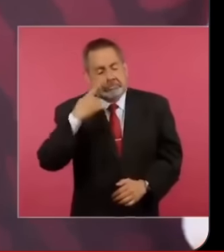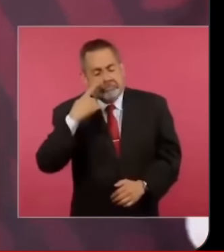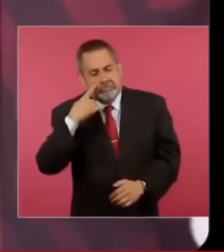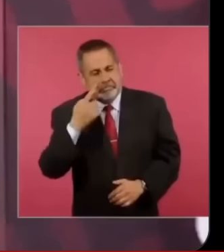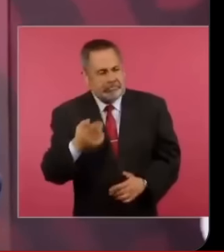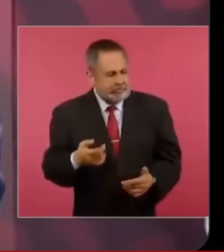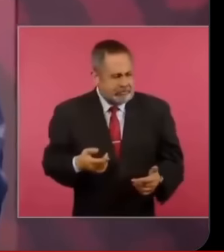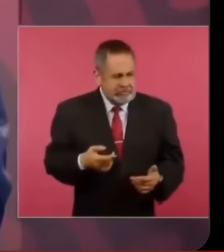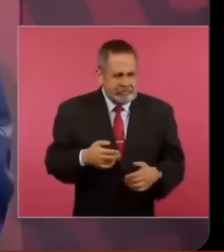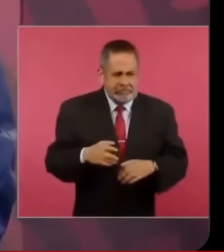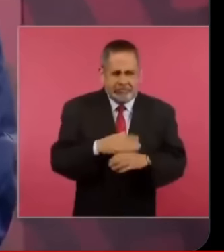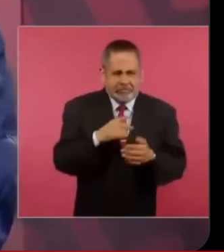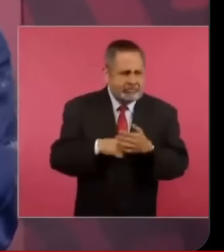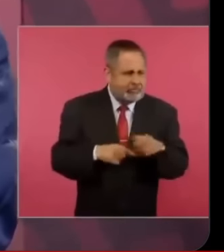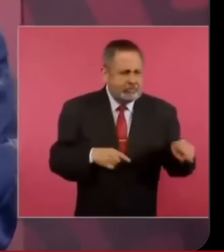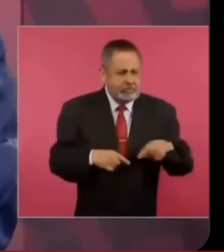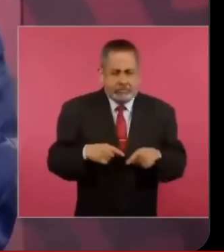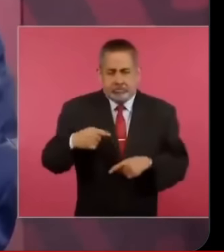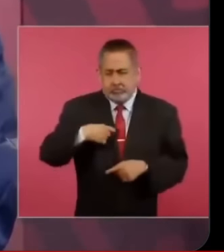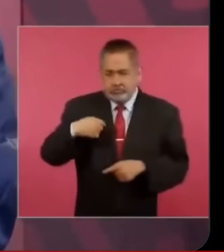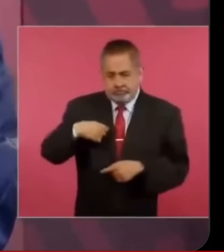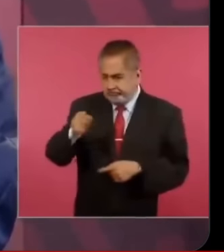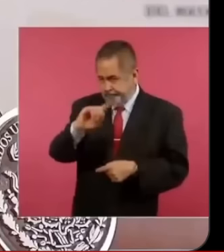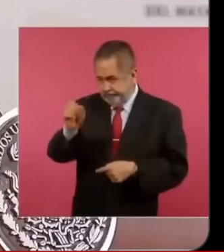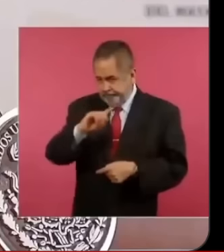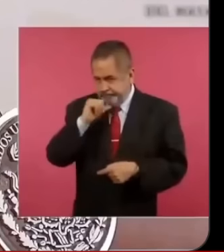porque ellos no queremos